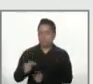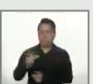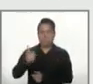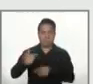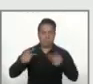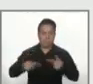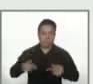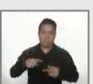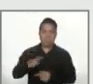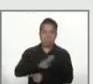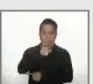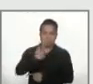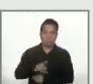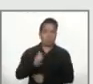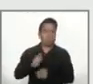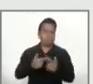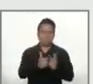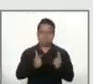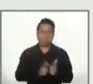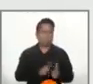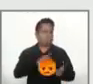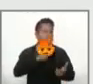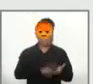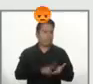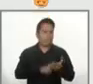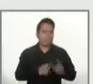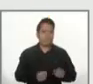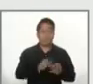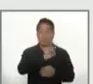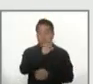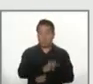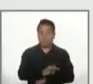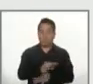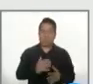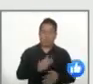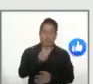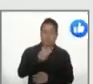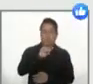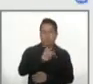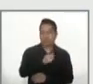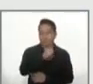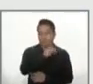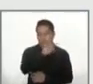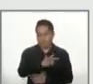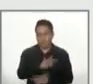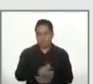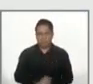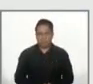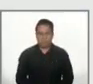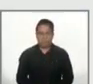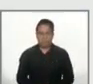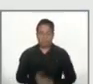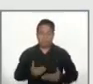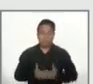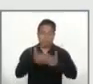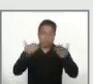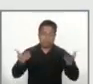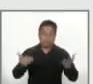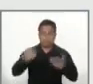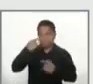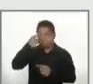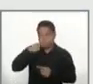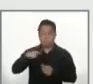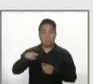755.786 defunciones. Esto es con una tasa de letalidad global de 3.6%. En lo que corresponde